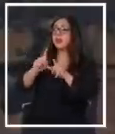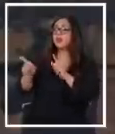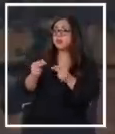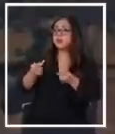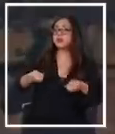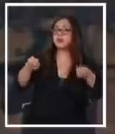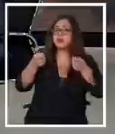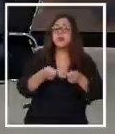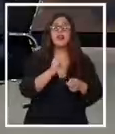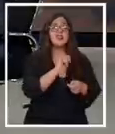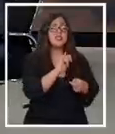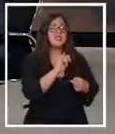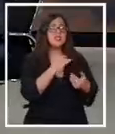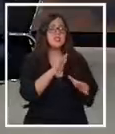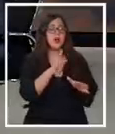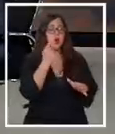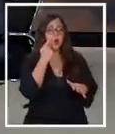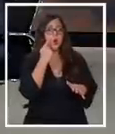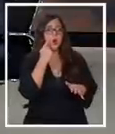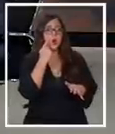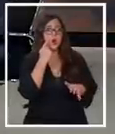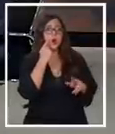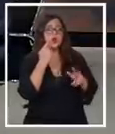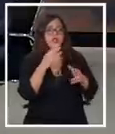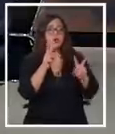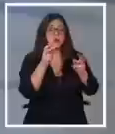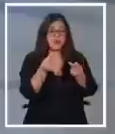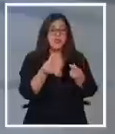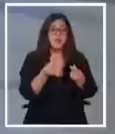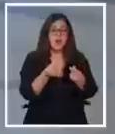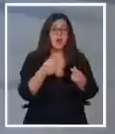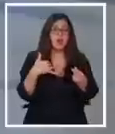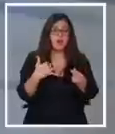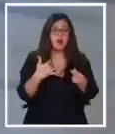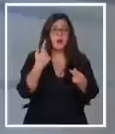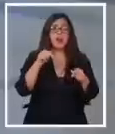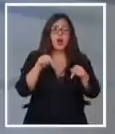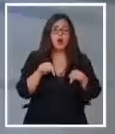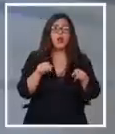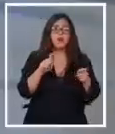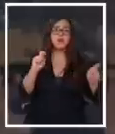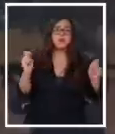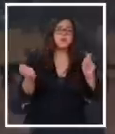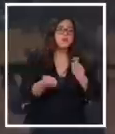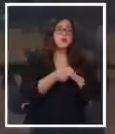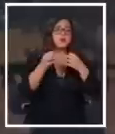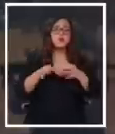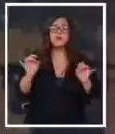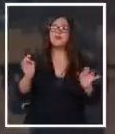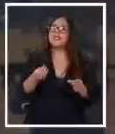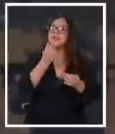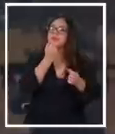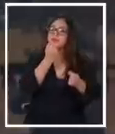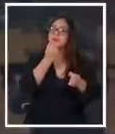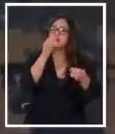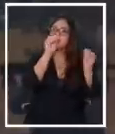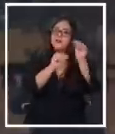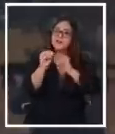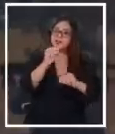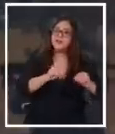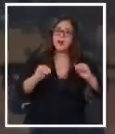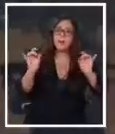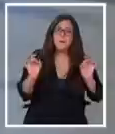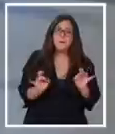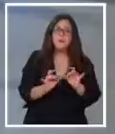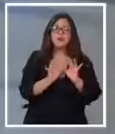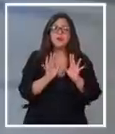no lo hemos dicho que a la noticia había una subejecución del peso que es importante pero ahora se está activando fue un error de diseño inicial fue un diseño que está